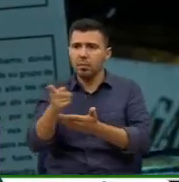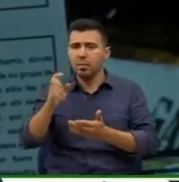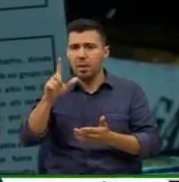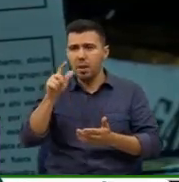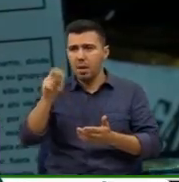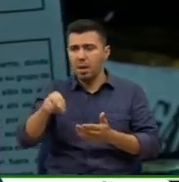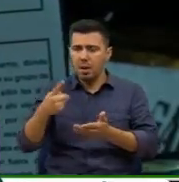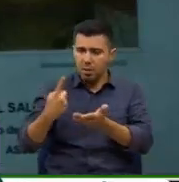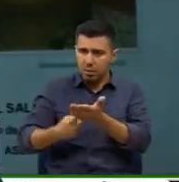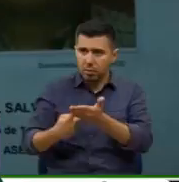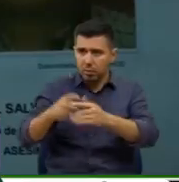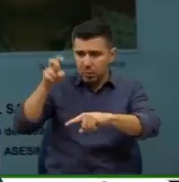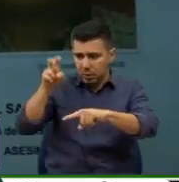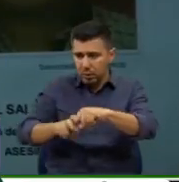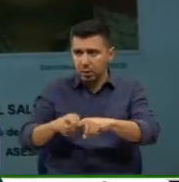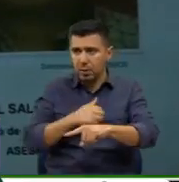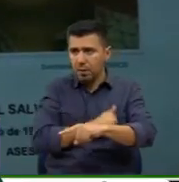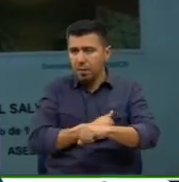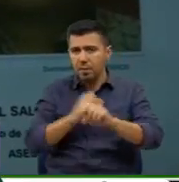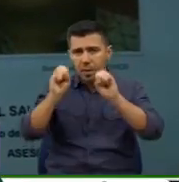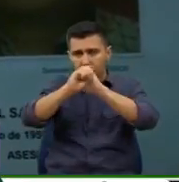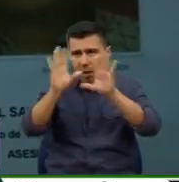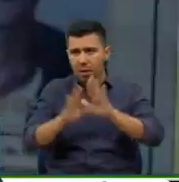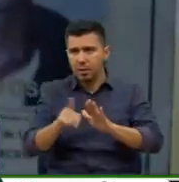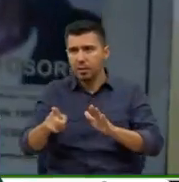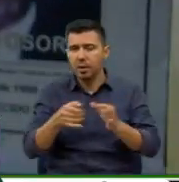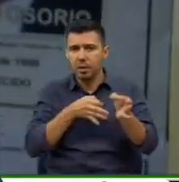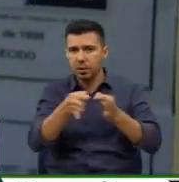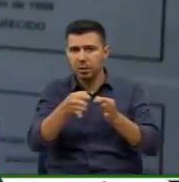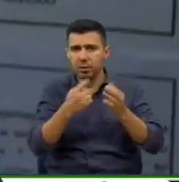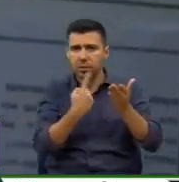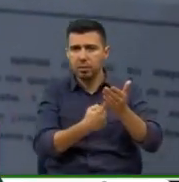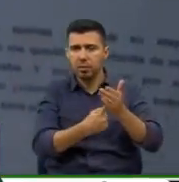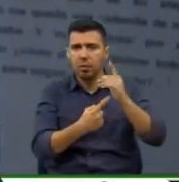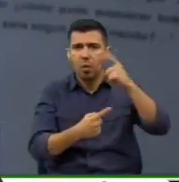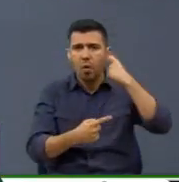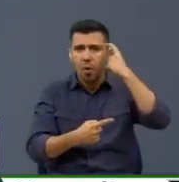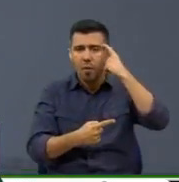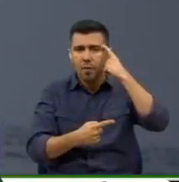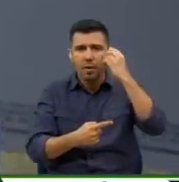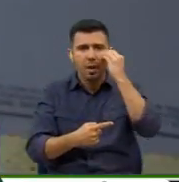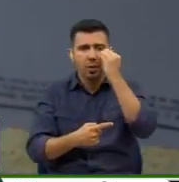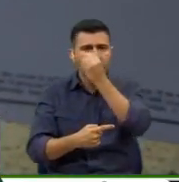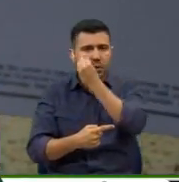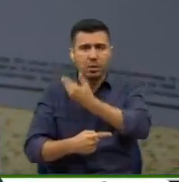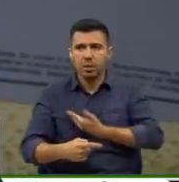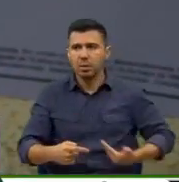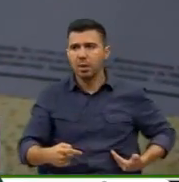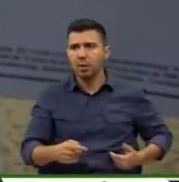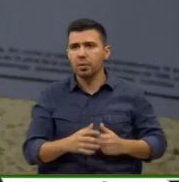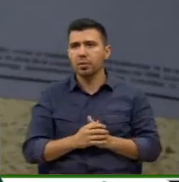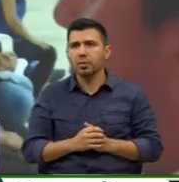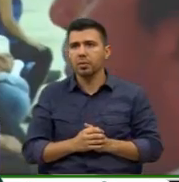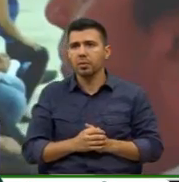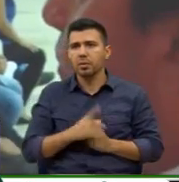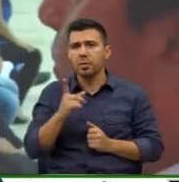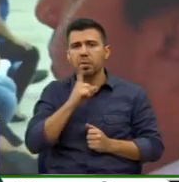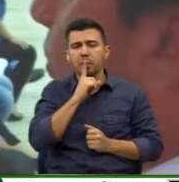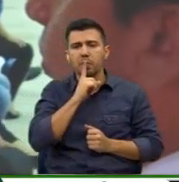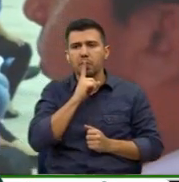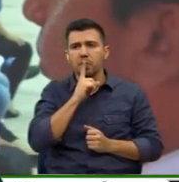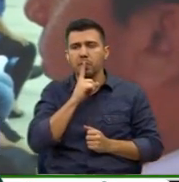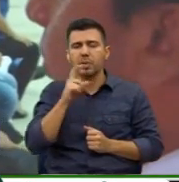transparencia y sentarse de una vez por todas a acordar la paz con el gobierno Santos. Es un camino que nos permite silenciar